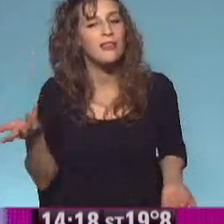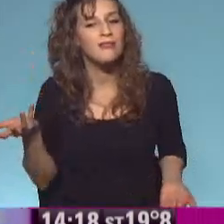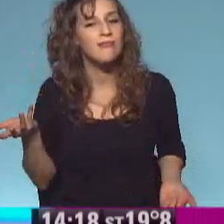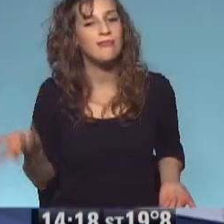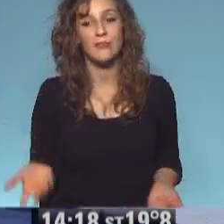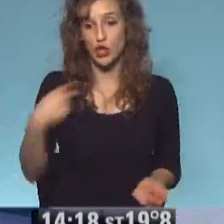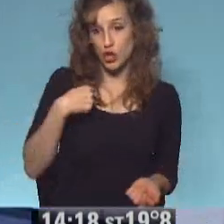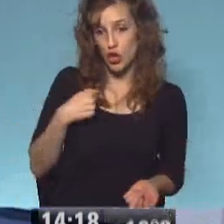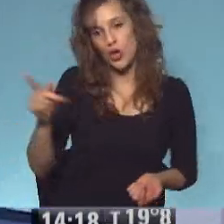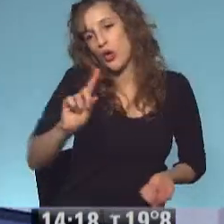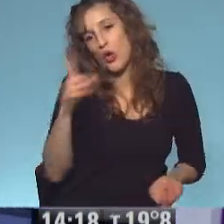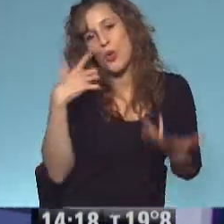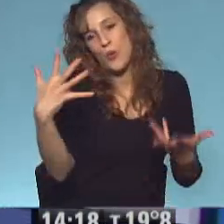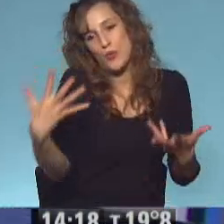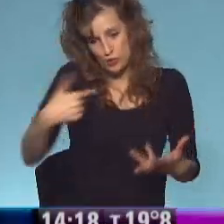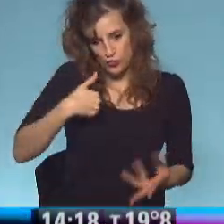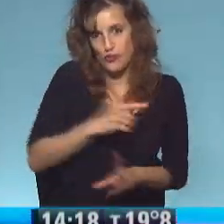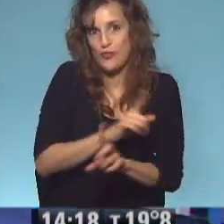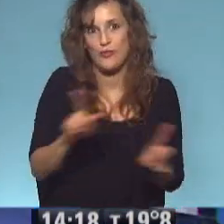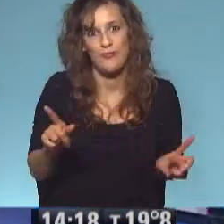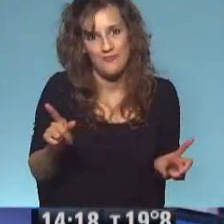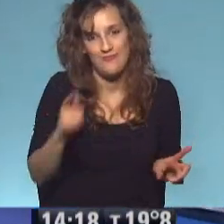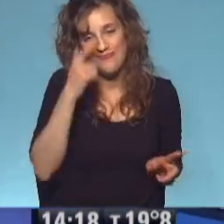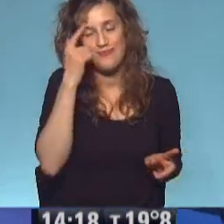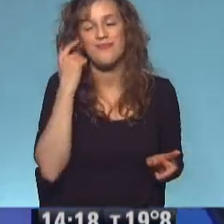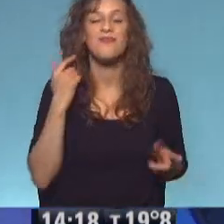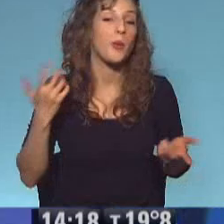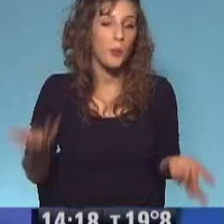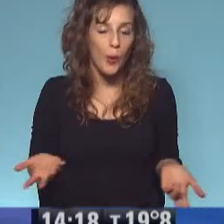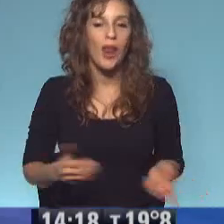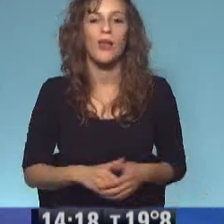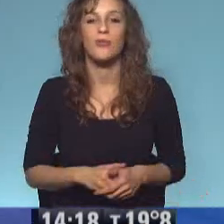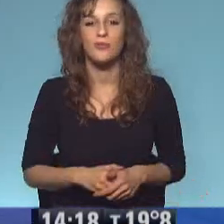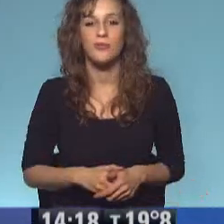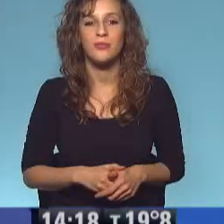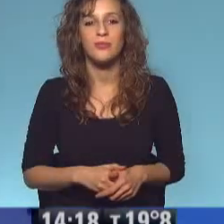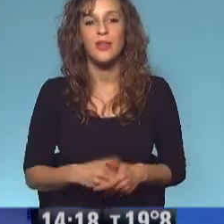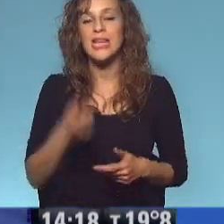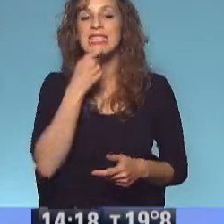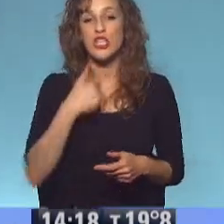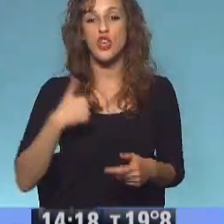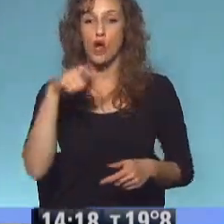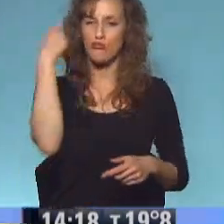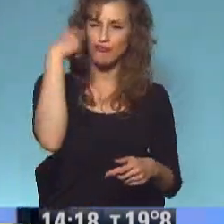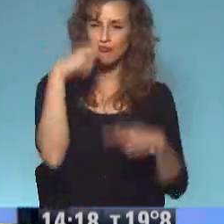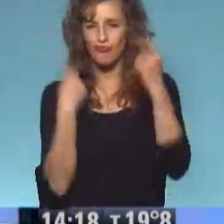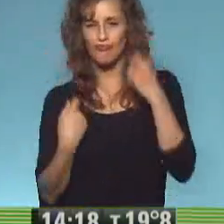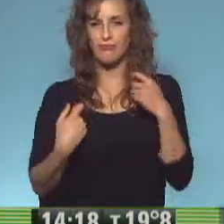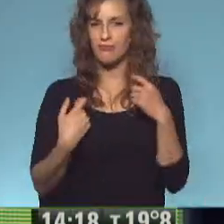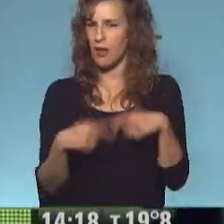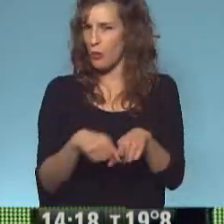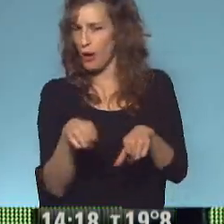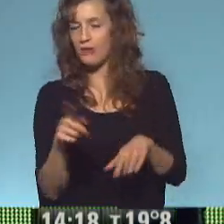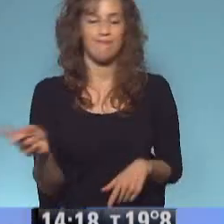A mí no, claramente, a mí no. Pero bueno, por ¿cómo ahí es sí. Eso? ¿Cómo es me maquillo mucho.